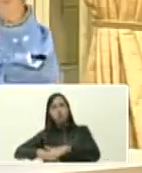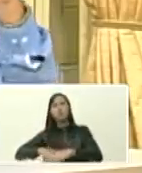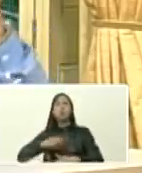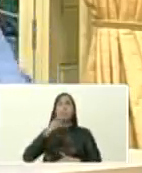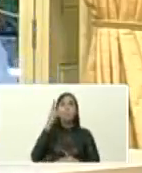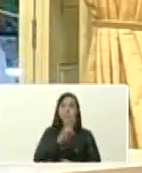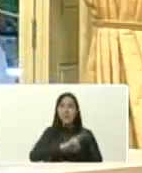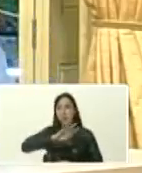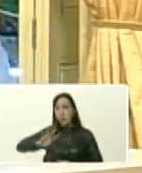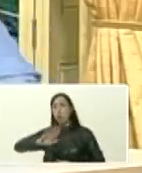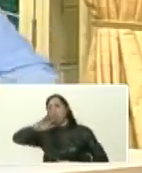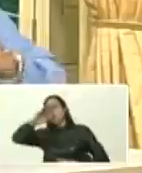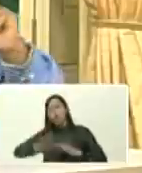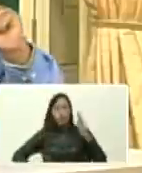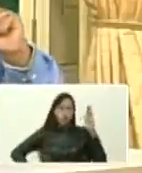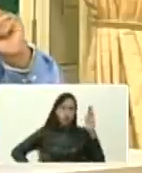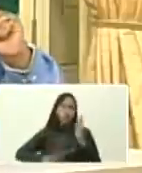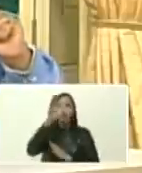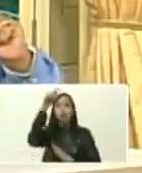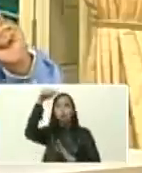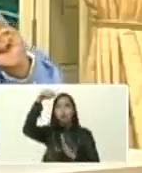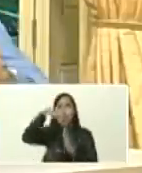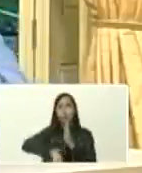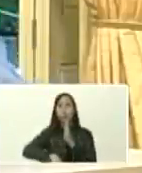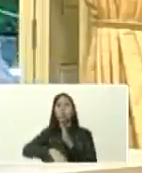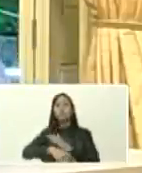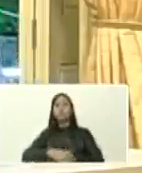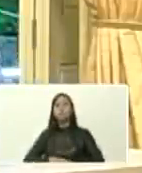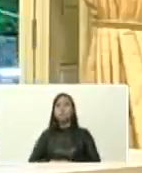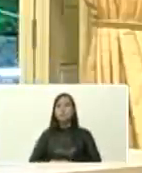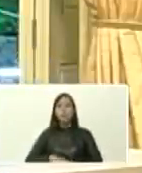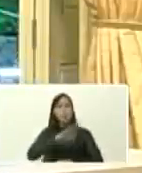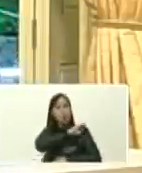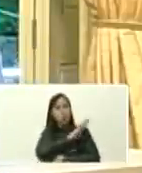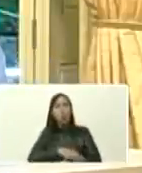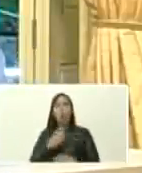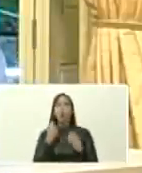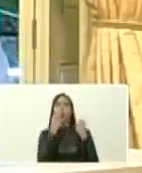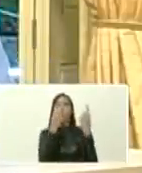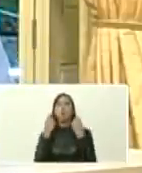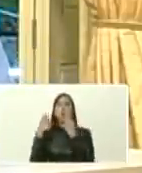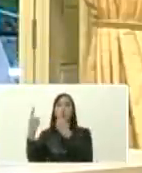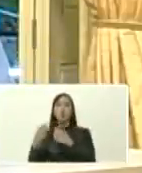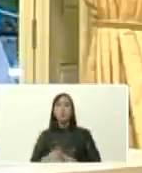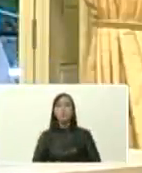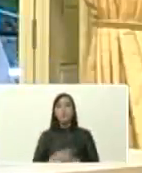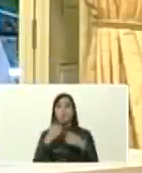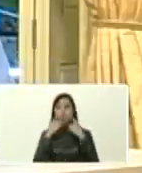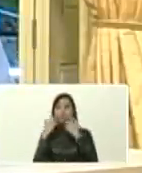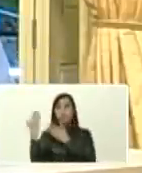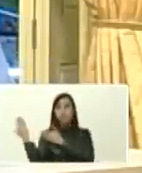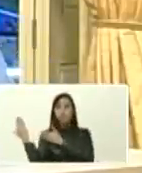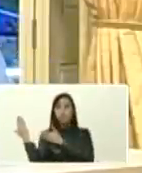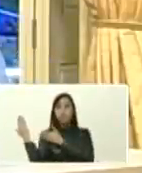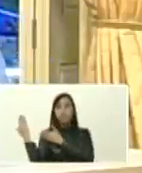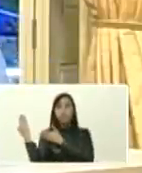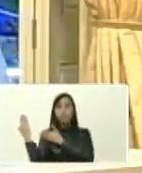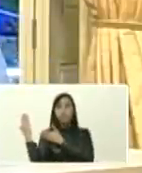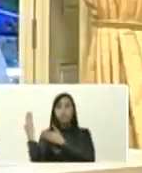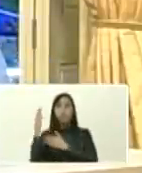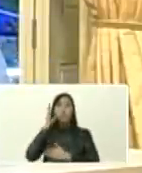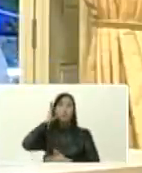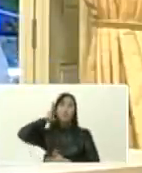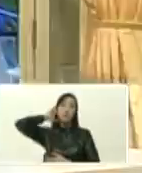2024, autosuficiencia interna y potencia exportadora Venezuela. Vámonos a Tinaquillo. Adelante, por favor.